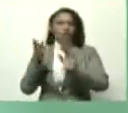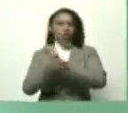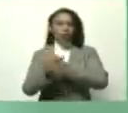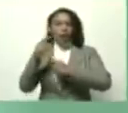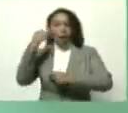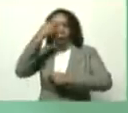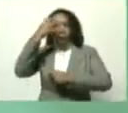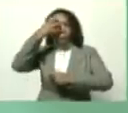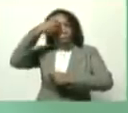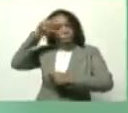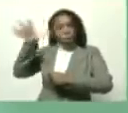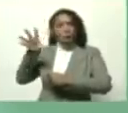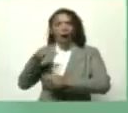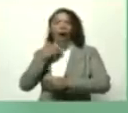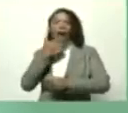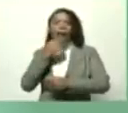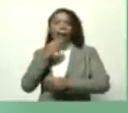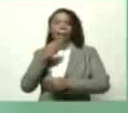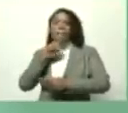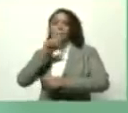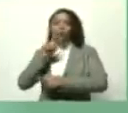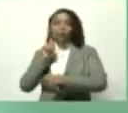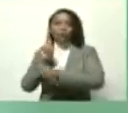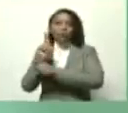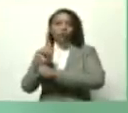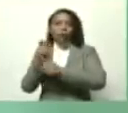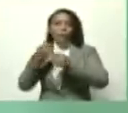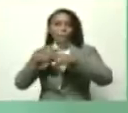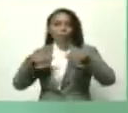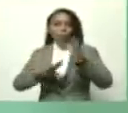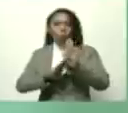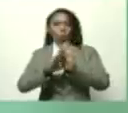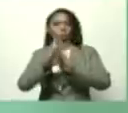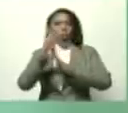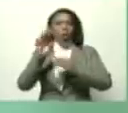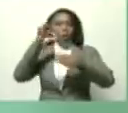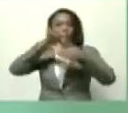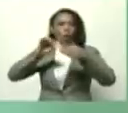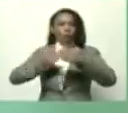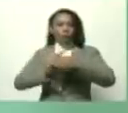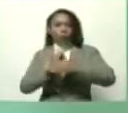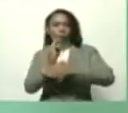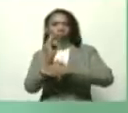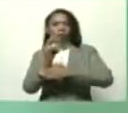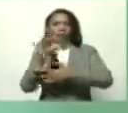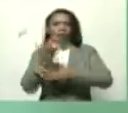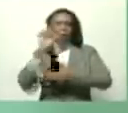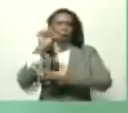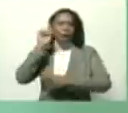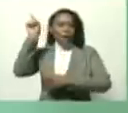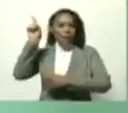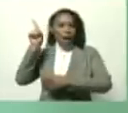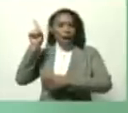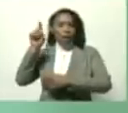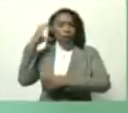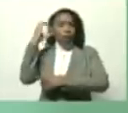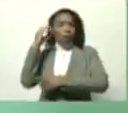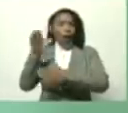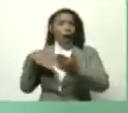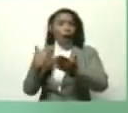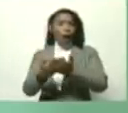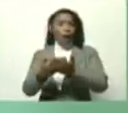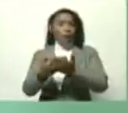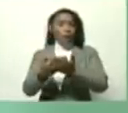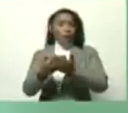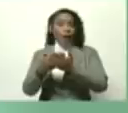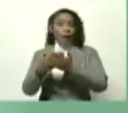arrancamiento de ojos? ¿Alguien le preguntó sobre el aumento de los cultivos de cocaína en Colombia? Que hasta Trump, claro,